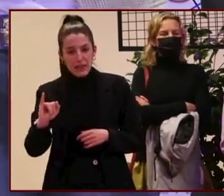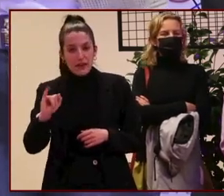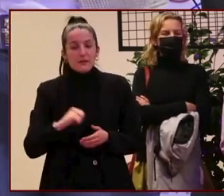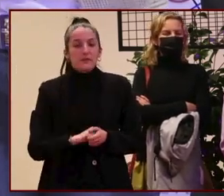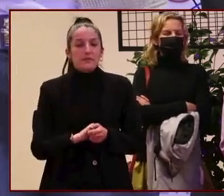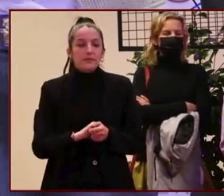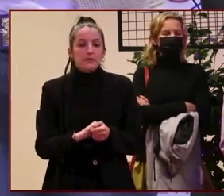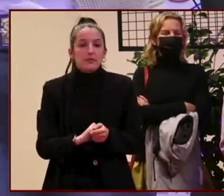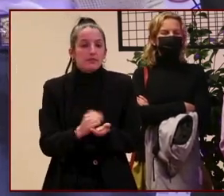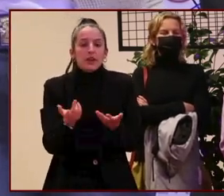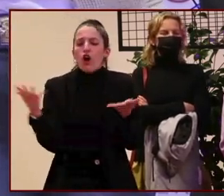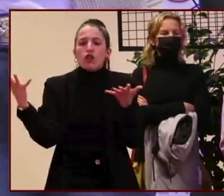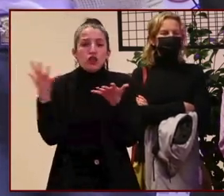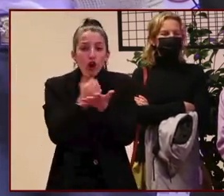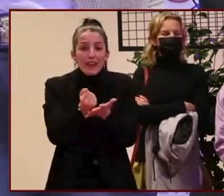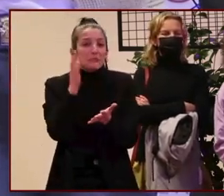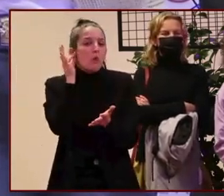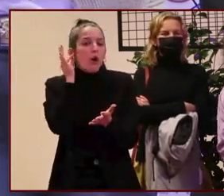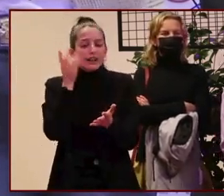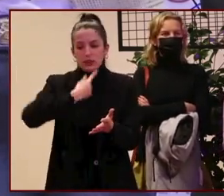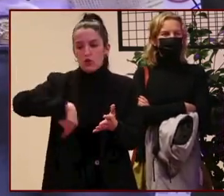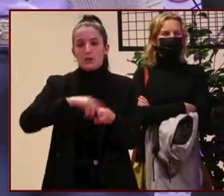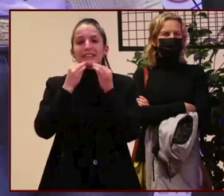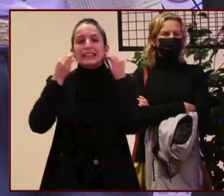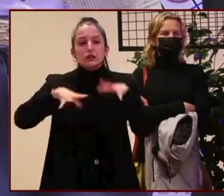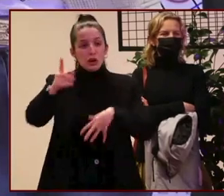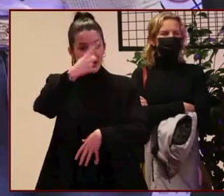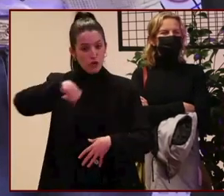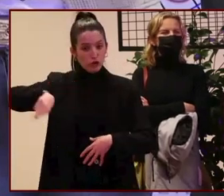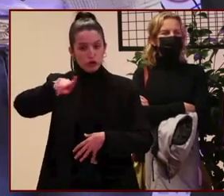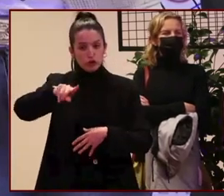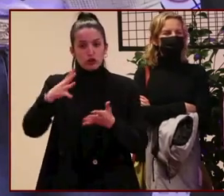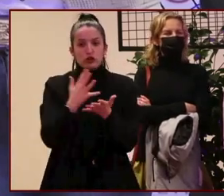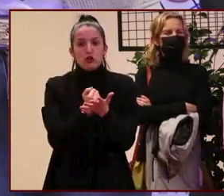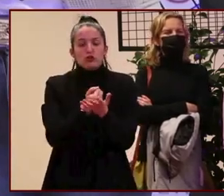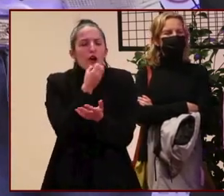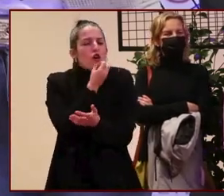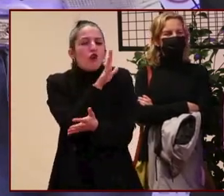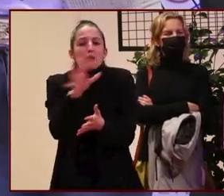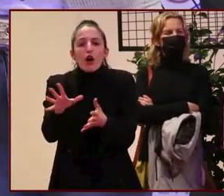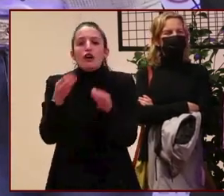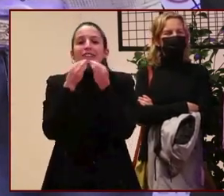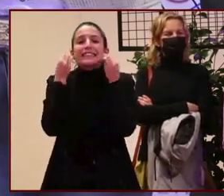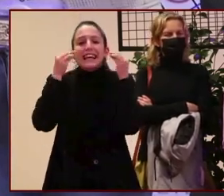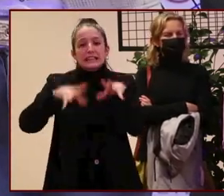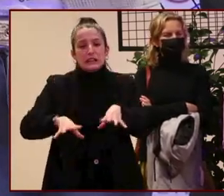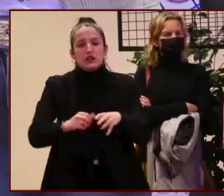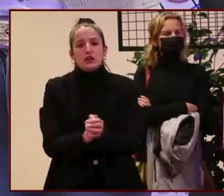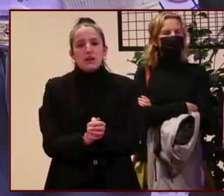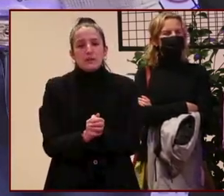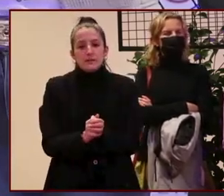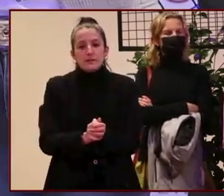a nosa historia todas nos somos lo mejor la historia viva os dereitos